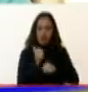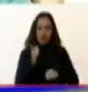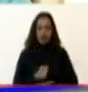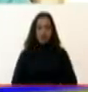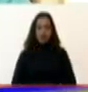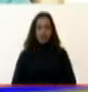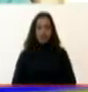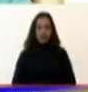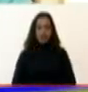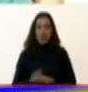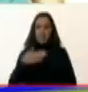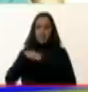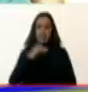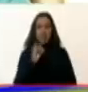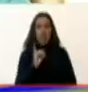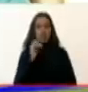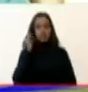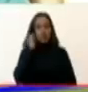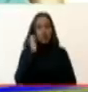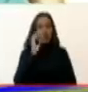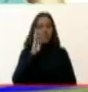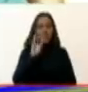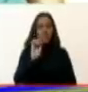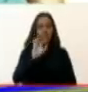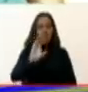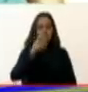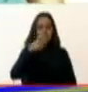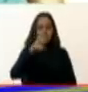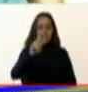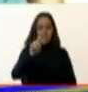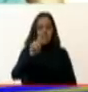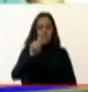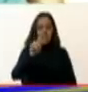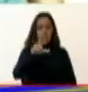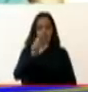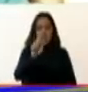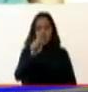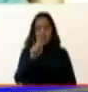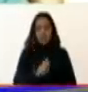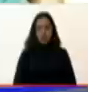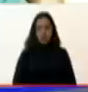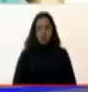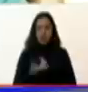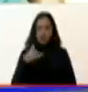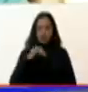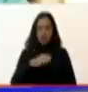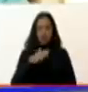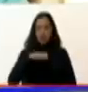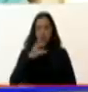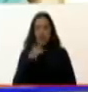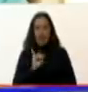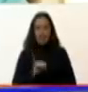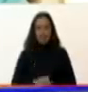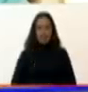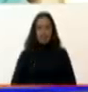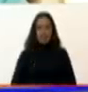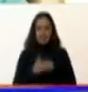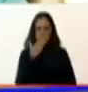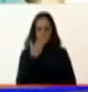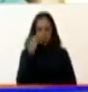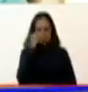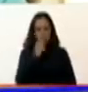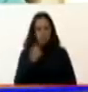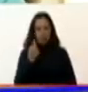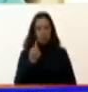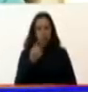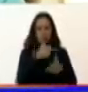¿Y dónde está Bachelet? ¿Dónde está Michelle Bachelet ante la masacre y la dictadura que se ha